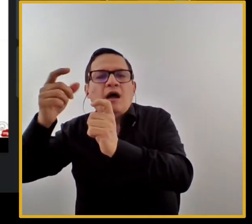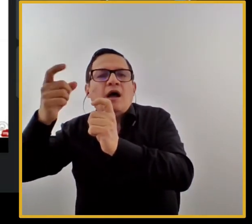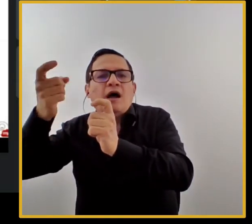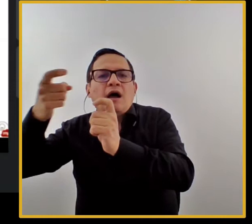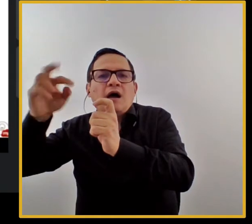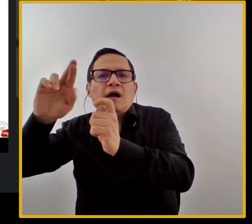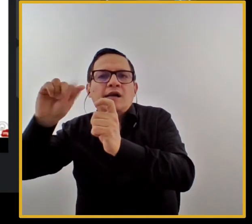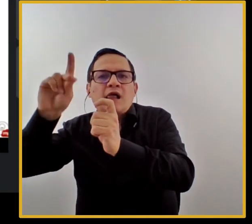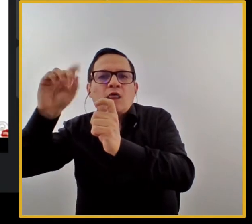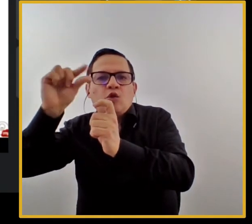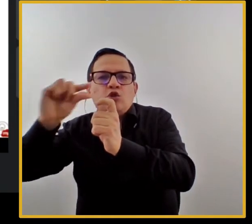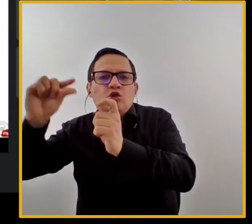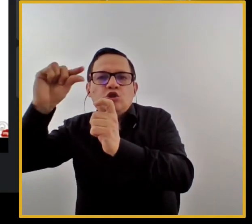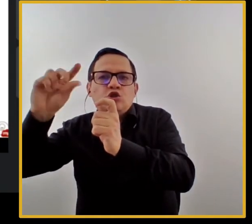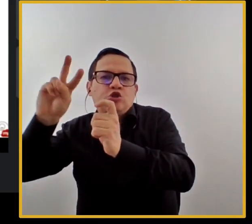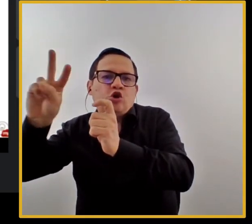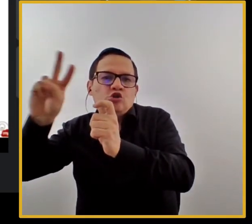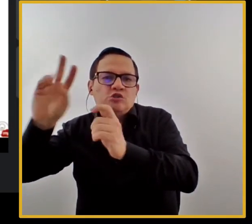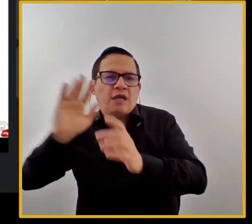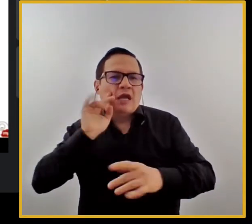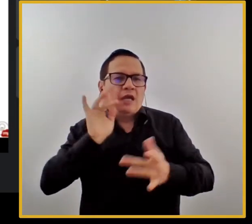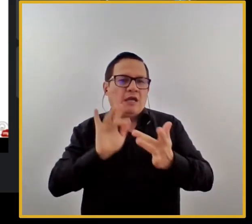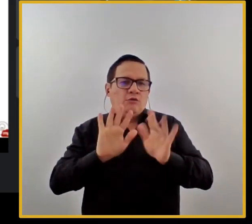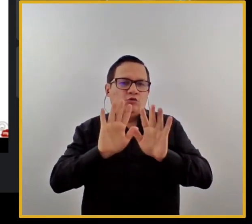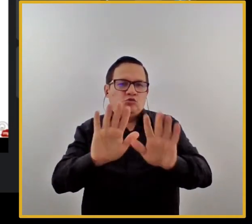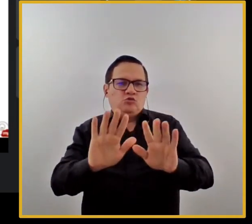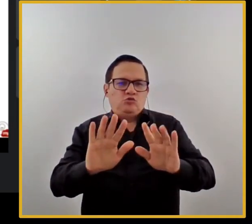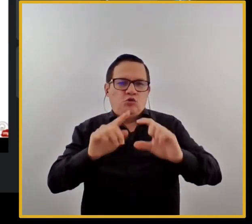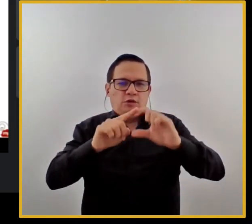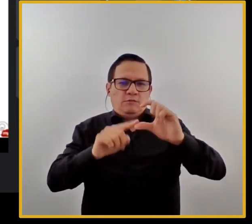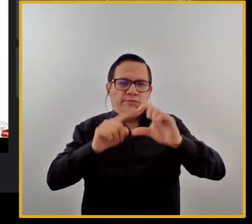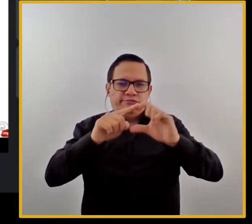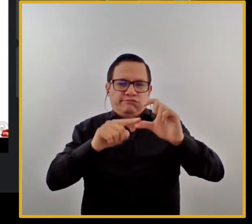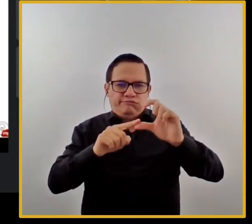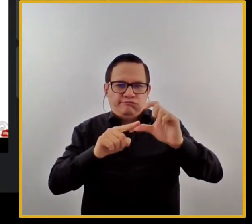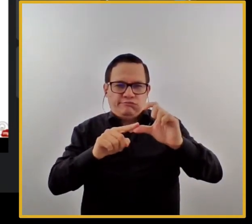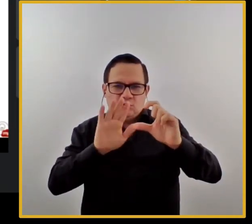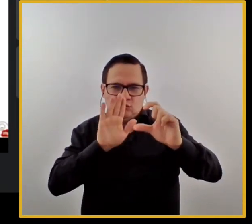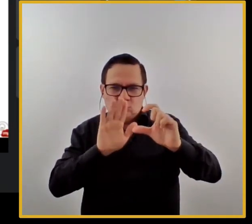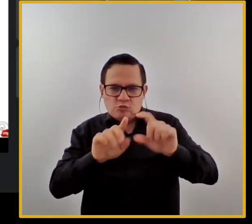Decimos que es de grado 2. Entonces, como